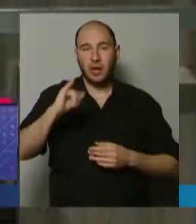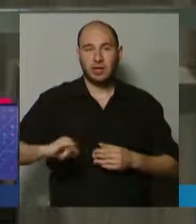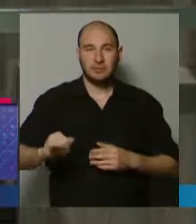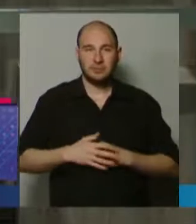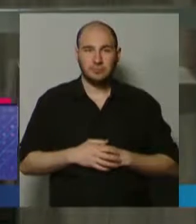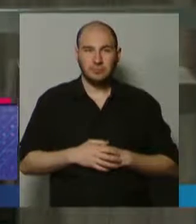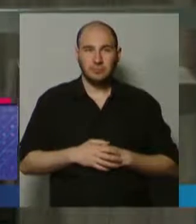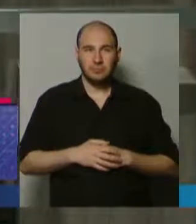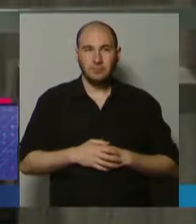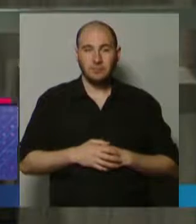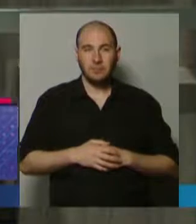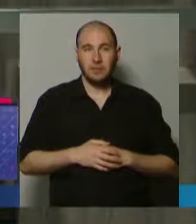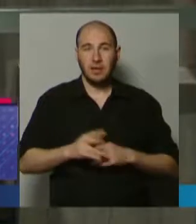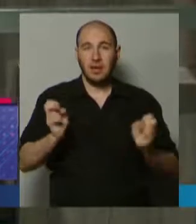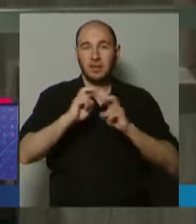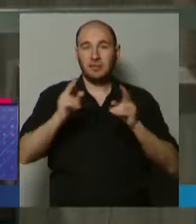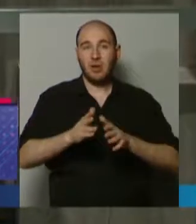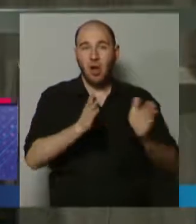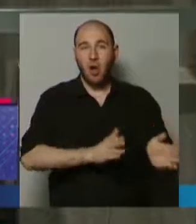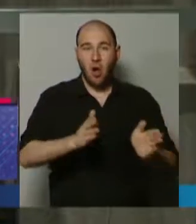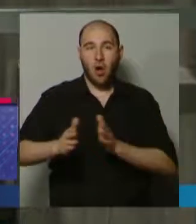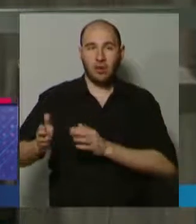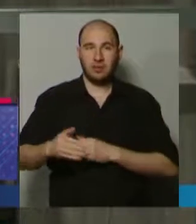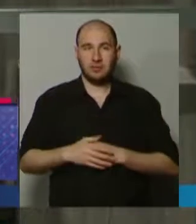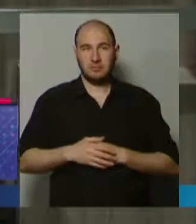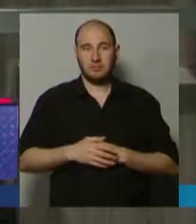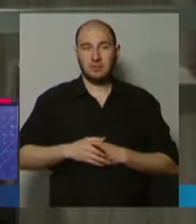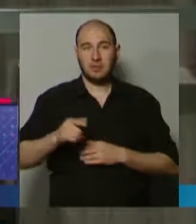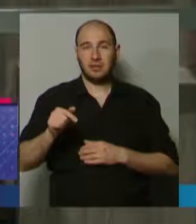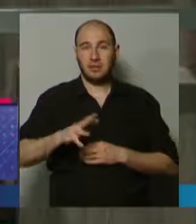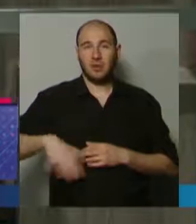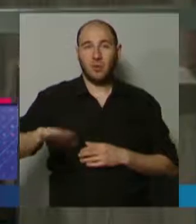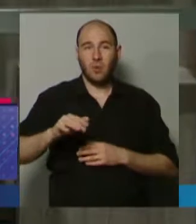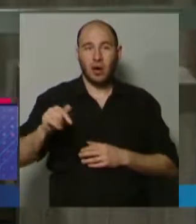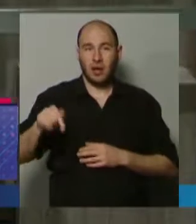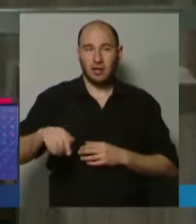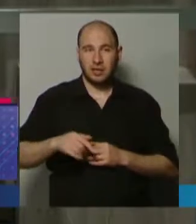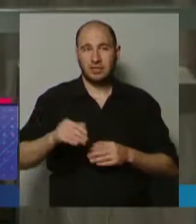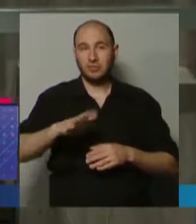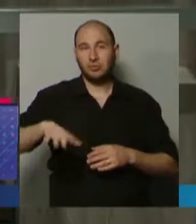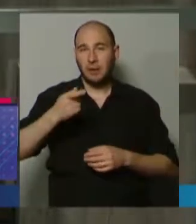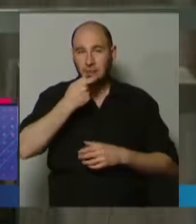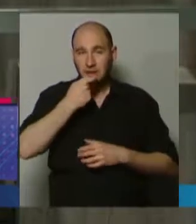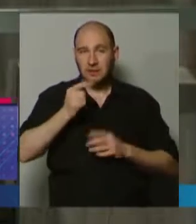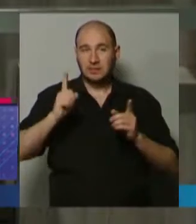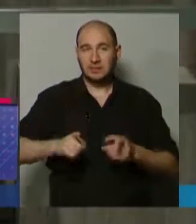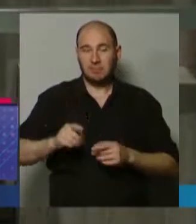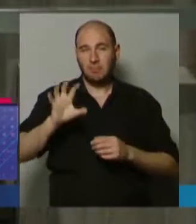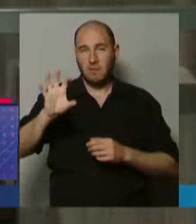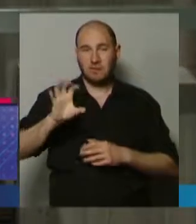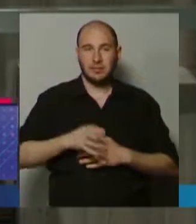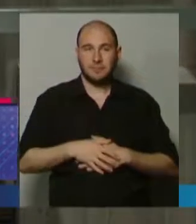Suárez. Evidentemente el tema del ordenamiento se ha dado al ámbito, en este caso, de la ciudad de Mendoza y de la